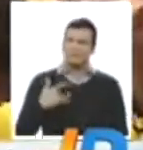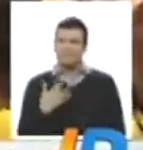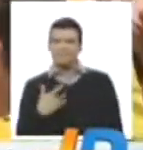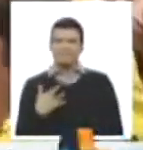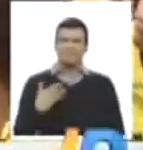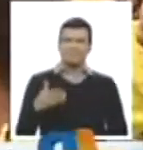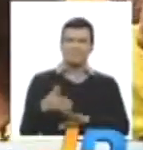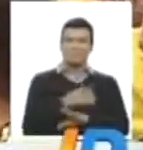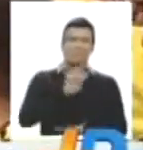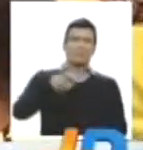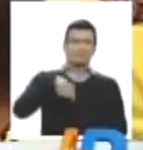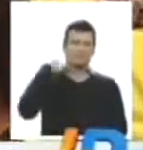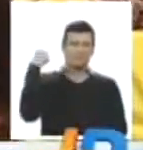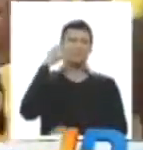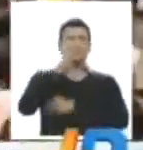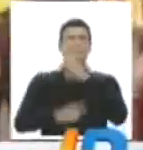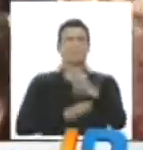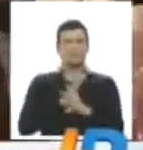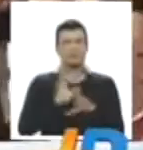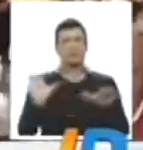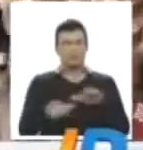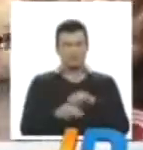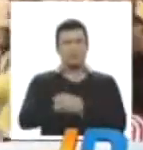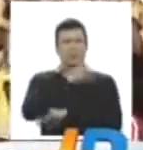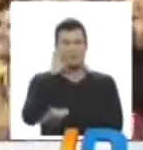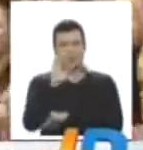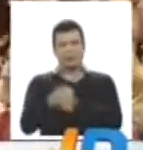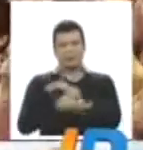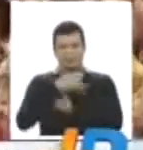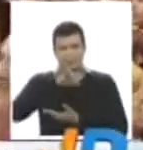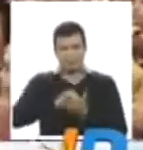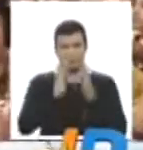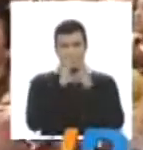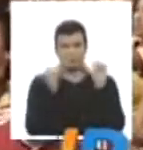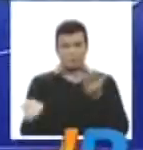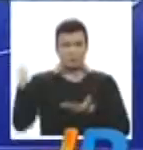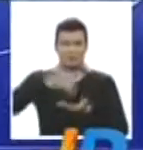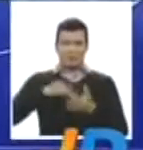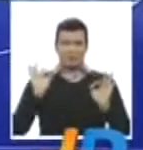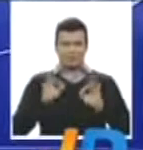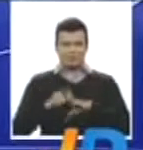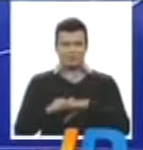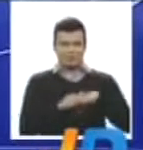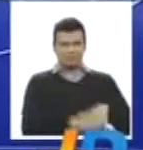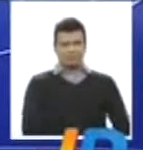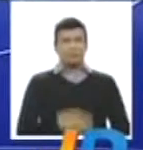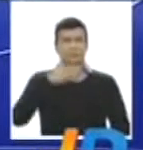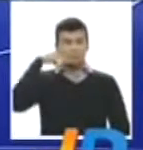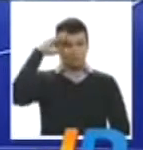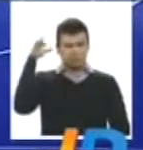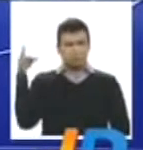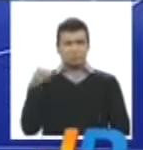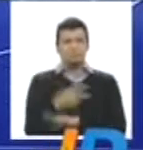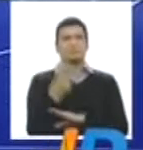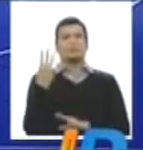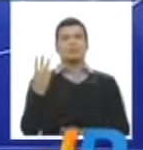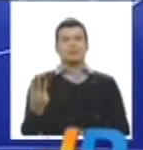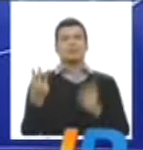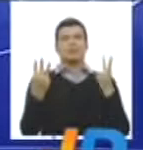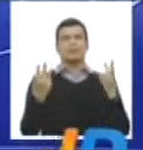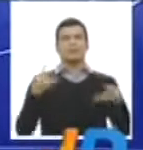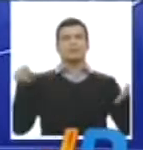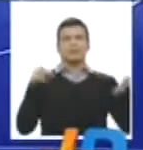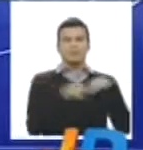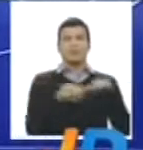la derrota de Colombia en el pasado mundial ante los cariocas no se logró sacar en este encuentro. Medellín le ganó 3-2